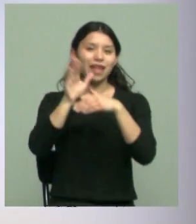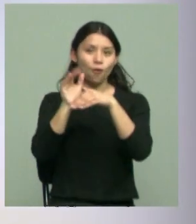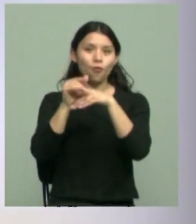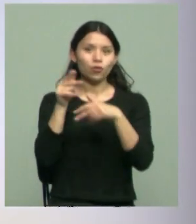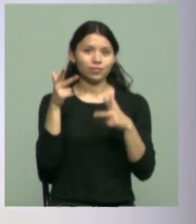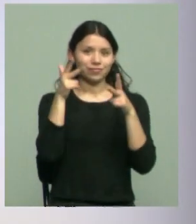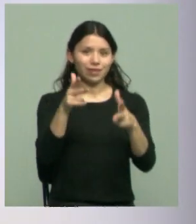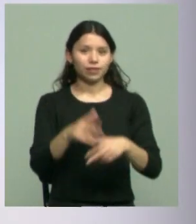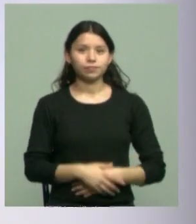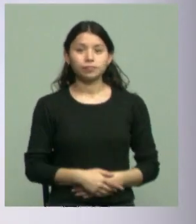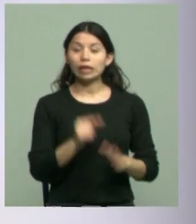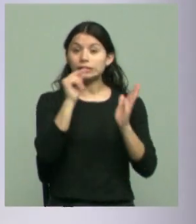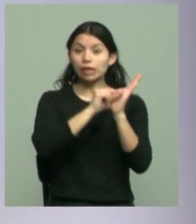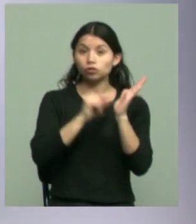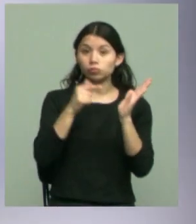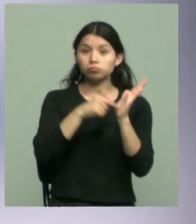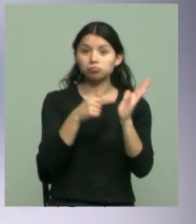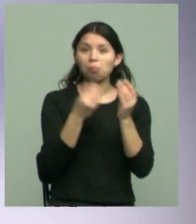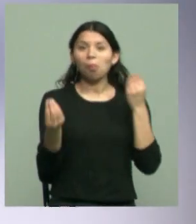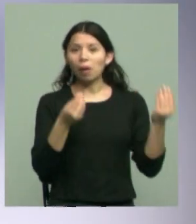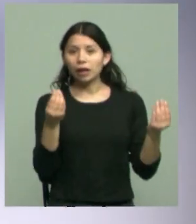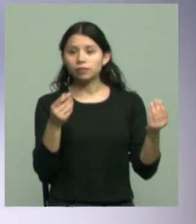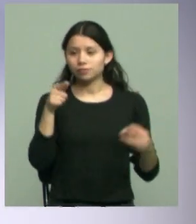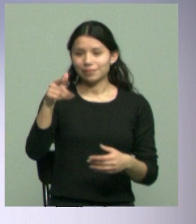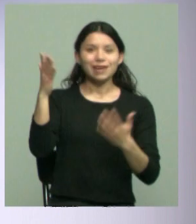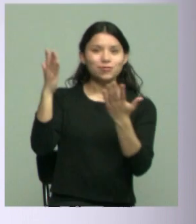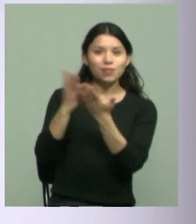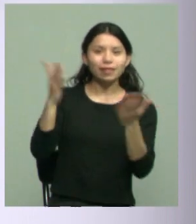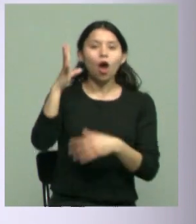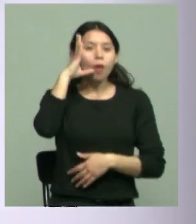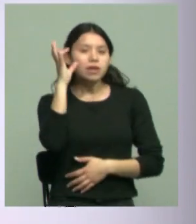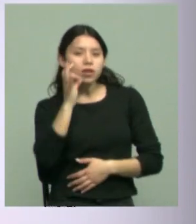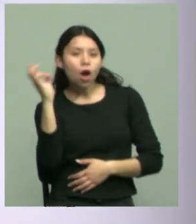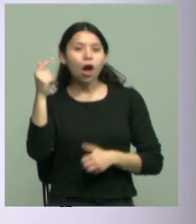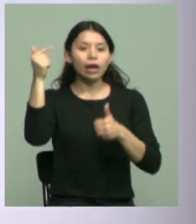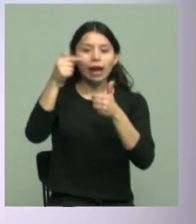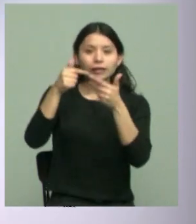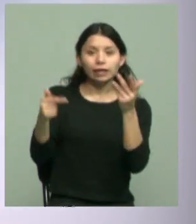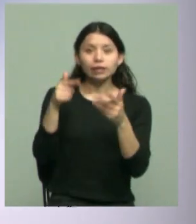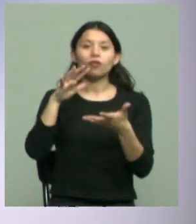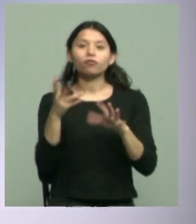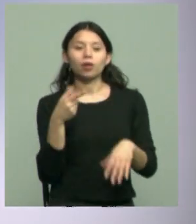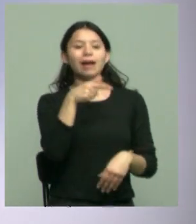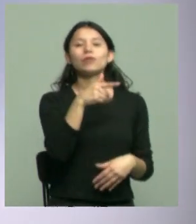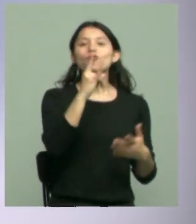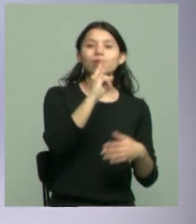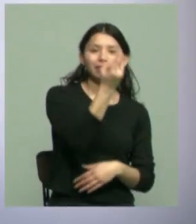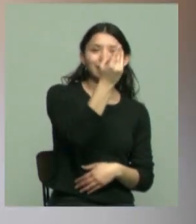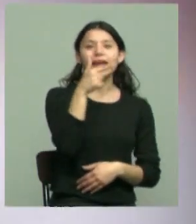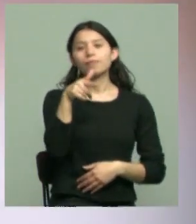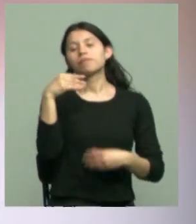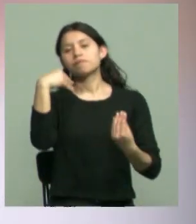busca conocer características y opiniones de las y los estudiantes sobre su vida universitaria, laboral, de salud y